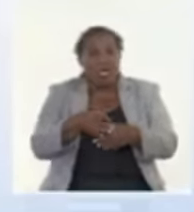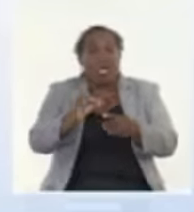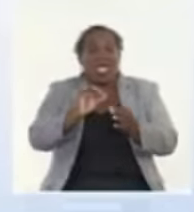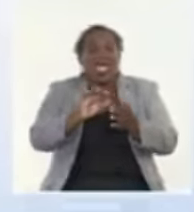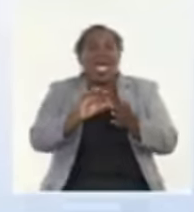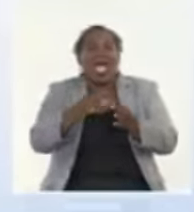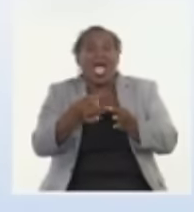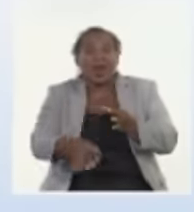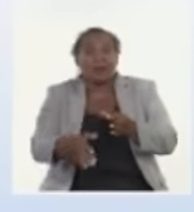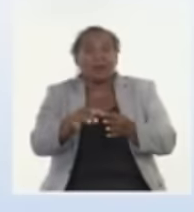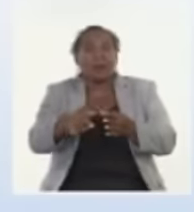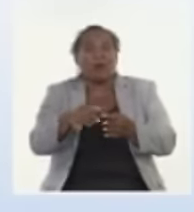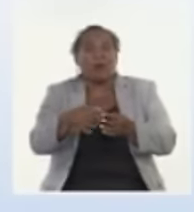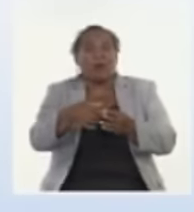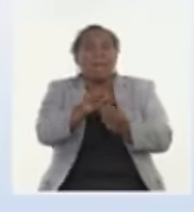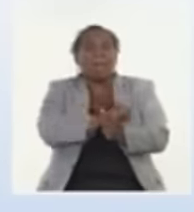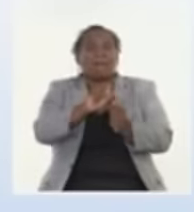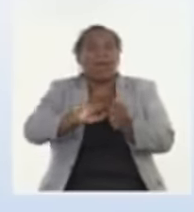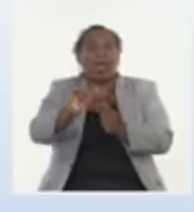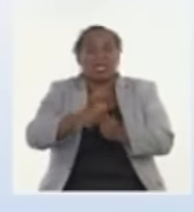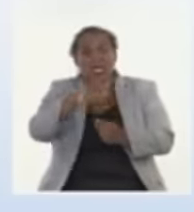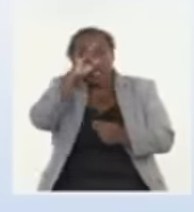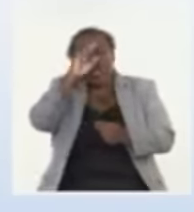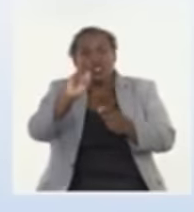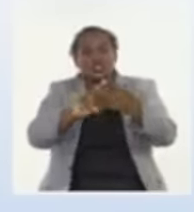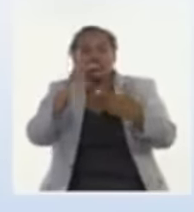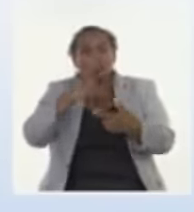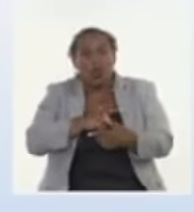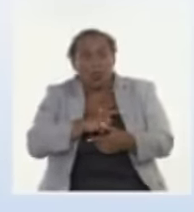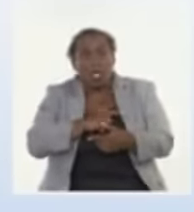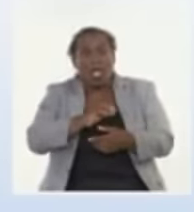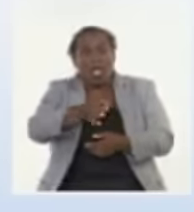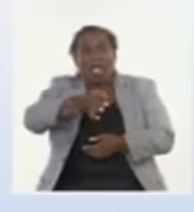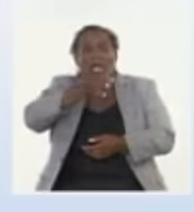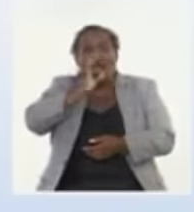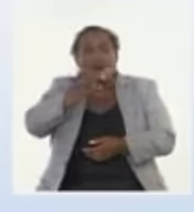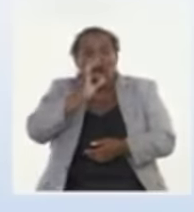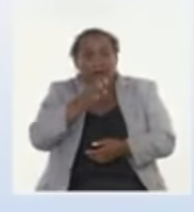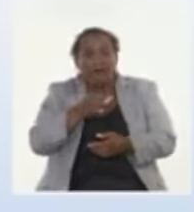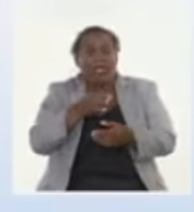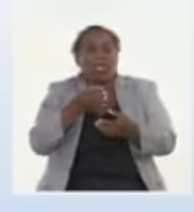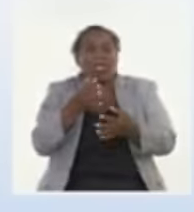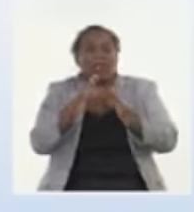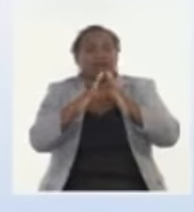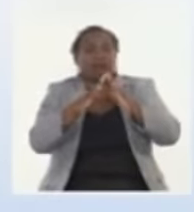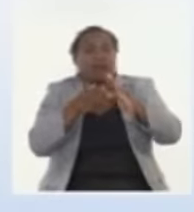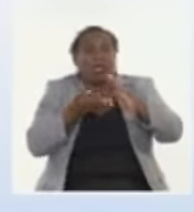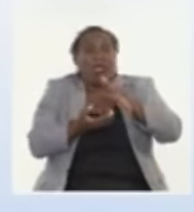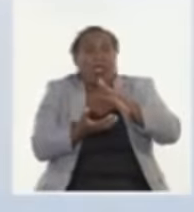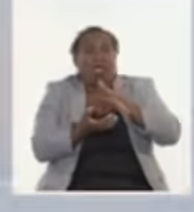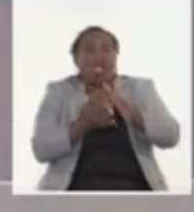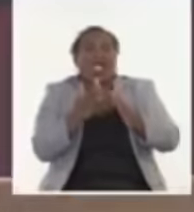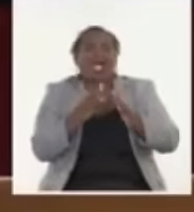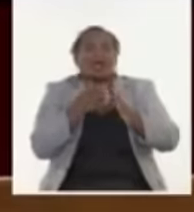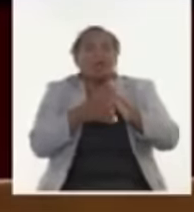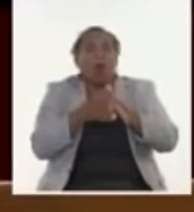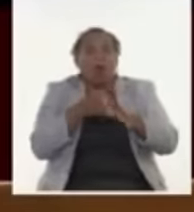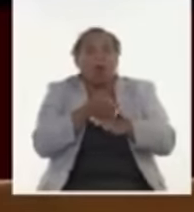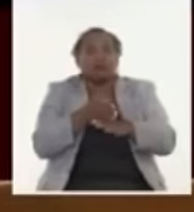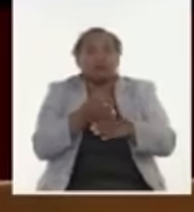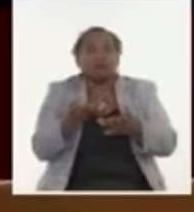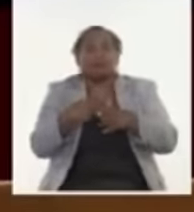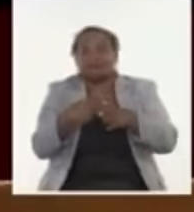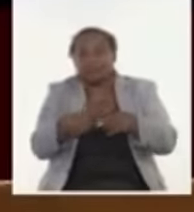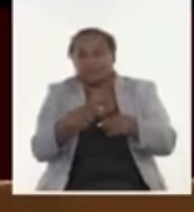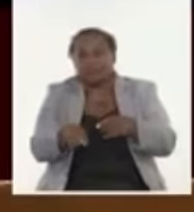café, carbón, otros productos agrícolas industrializados y sus derivados. Y